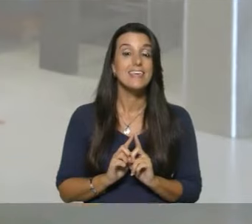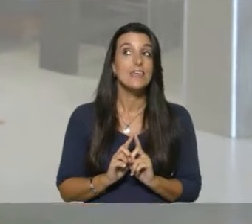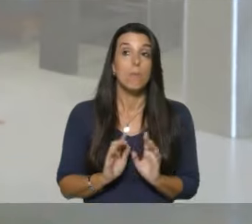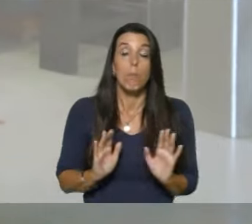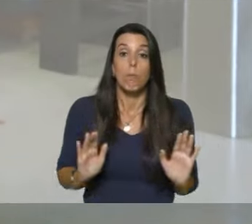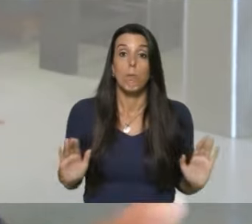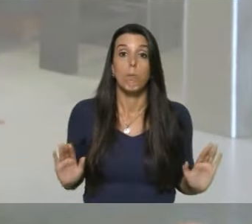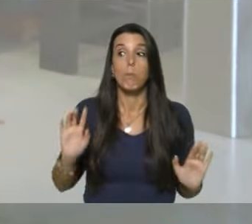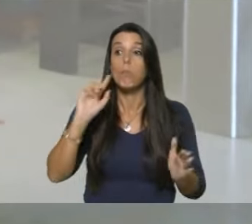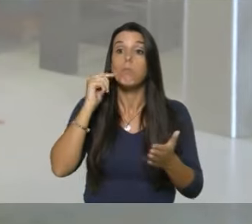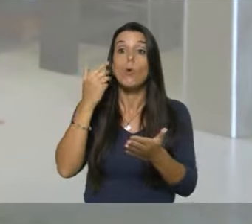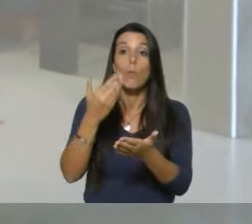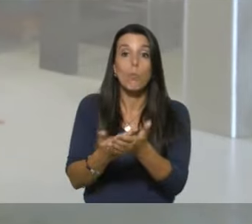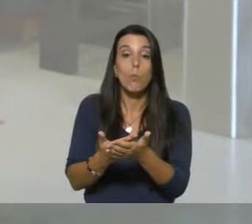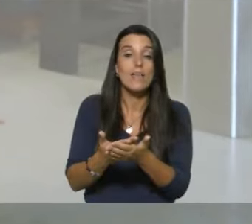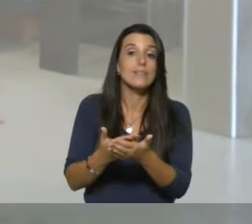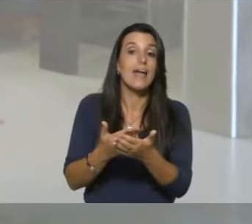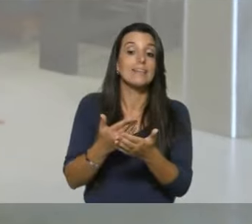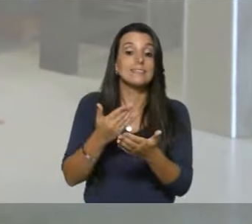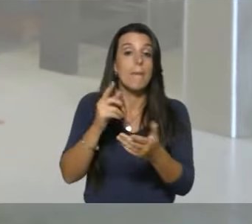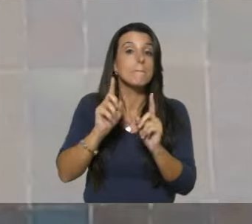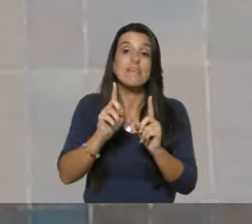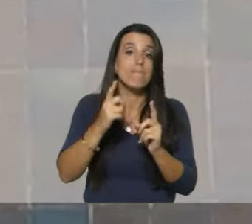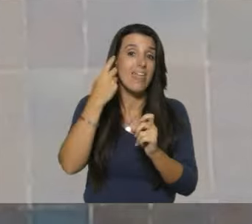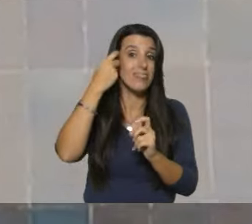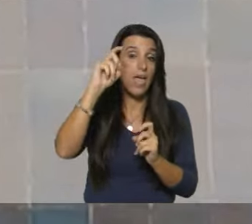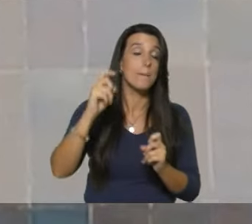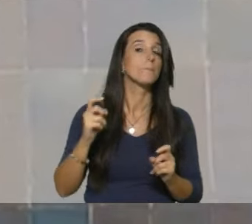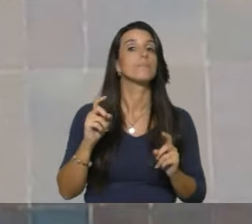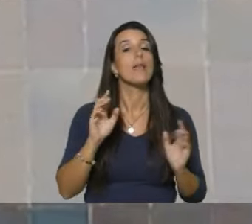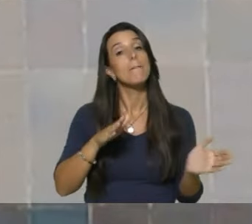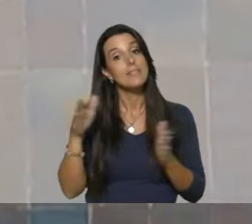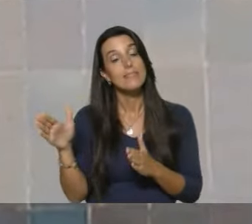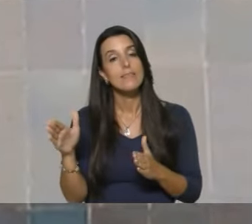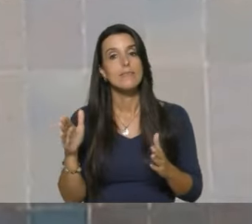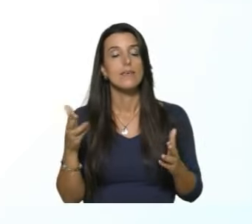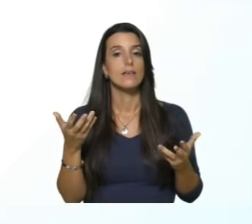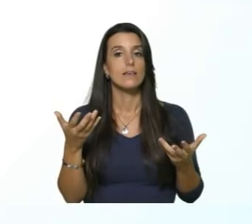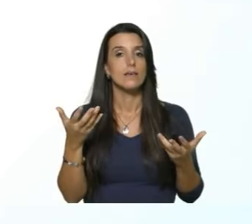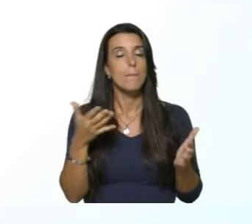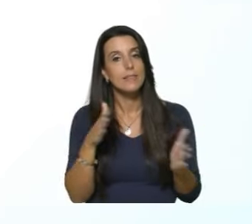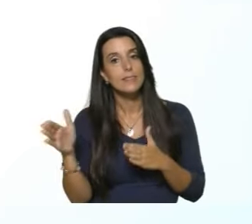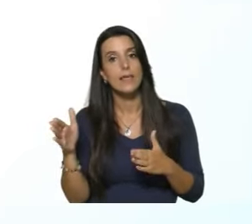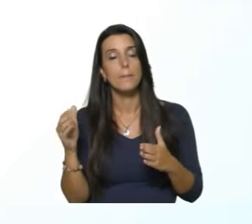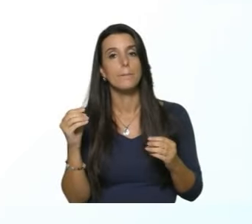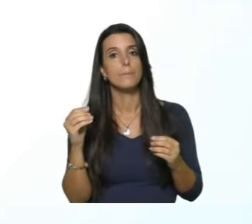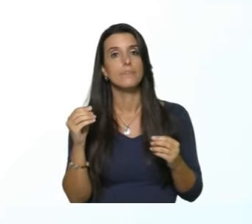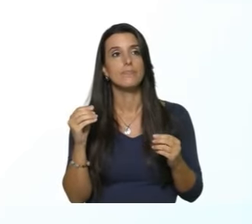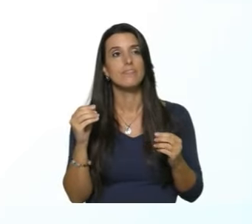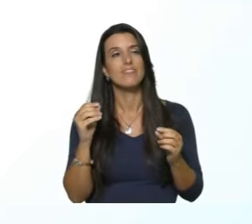menos propuestas alternativas que vayan en ese sentido aparte de